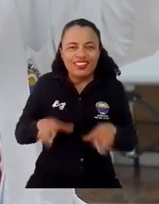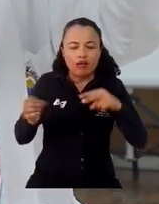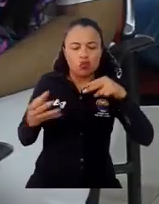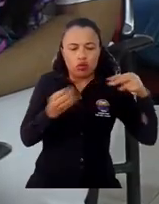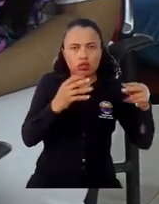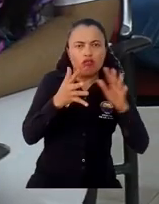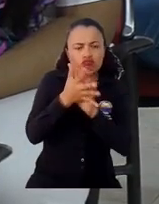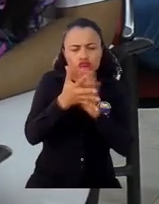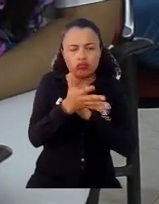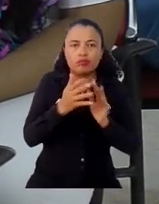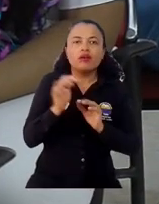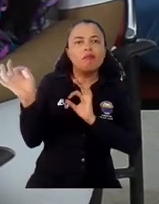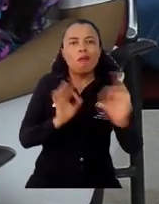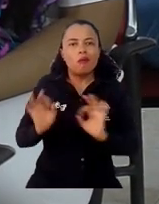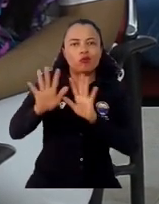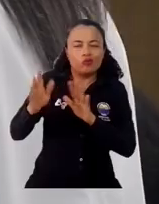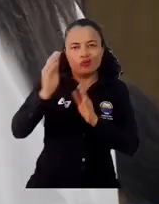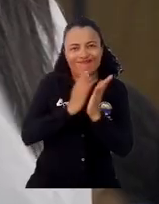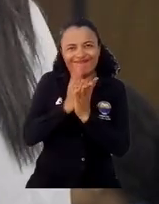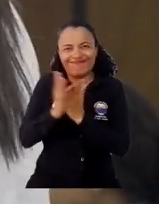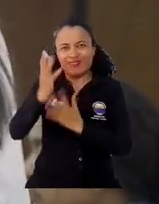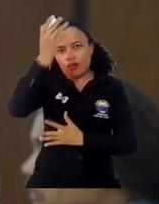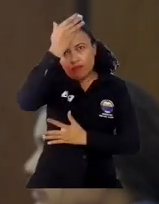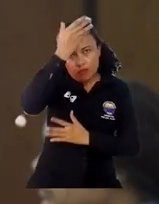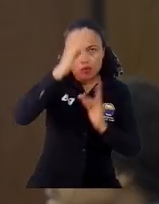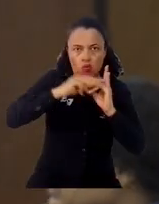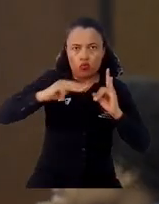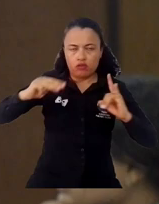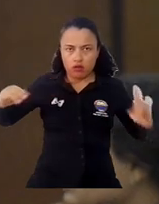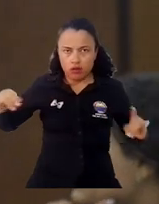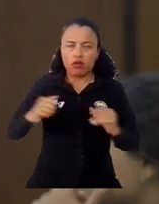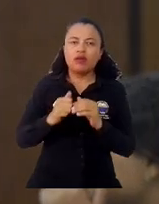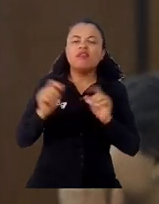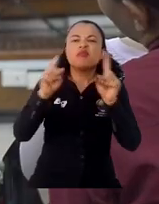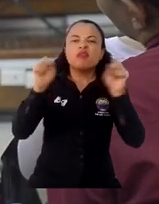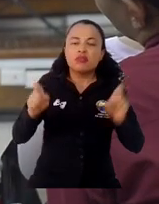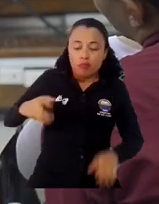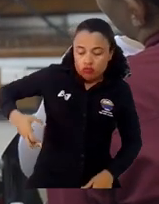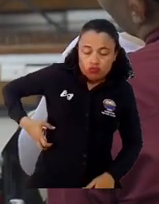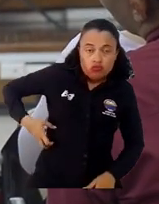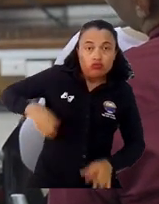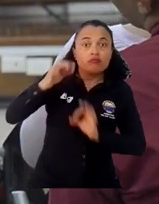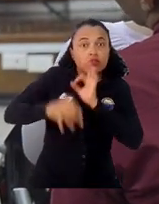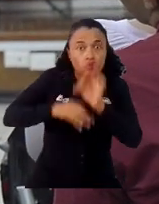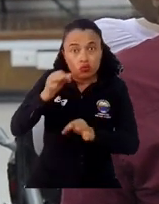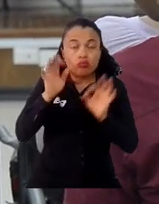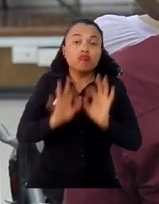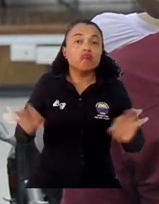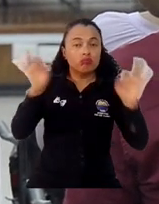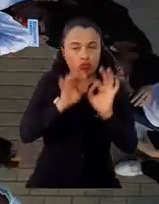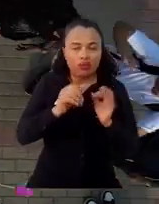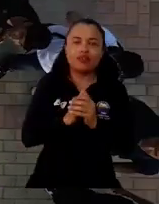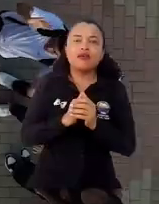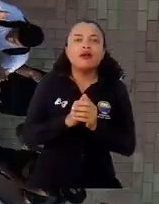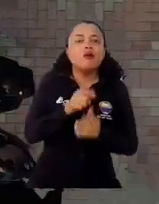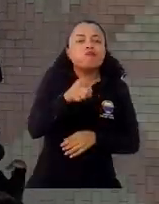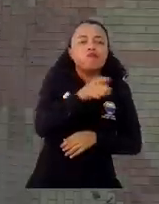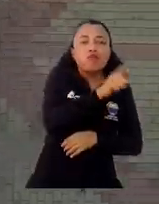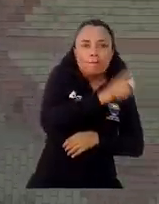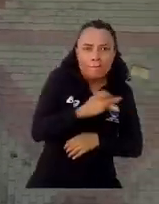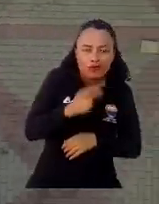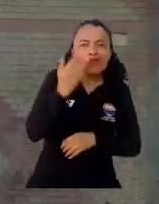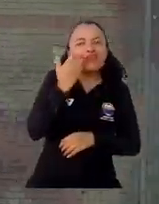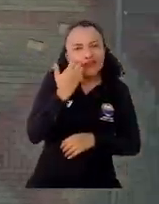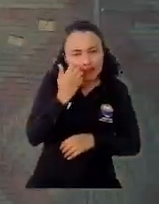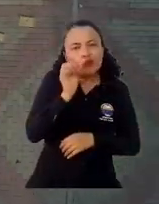En una actividad educativa e informativa organizada por el Programa de Enfermería de la Universidad del Magdalena para hablar sobre la importancia del cuidado de